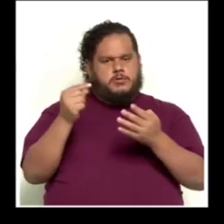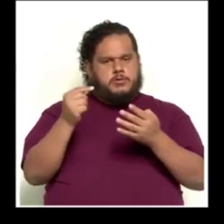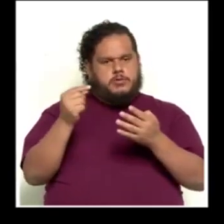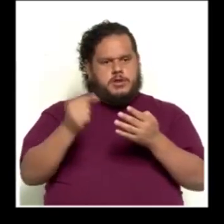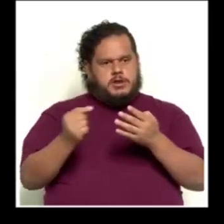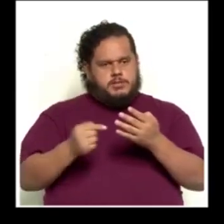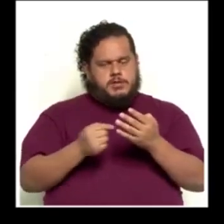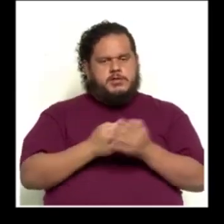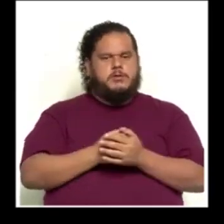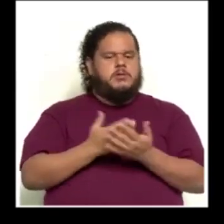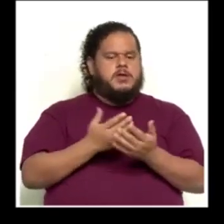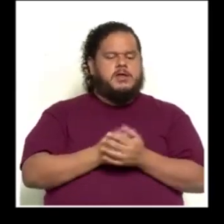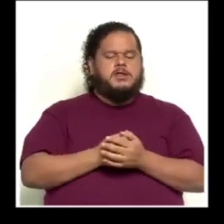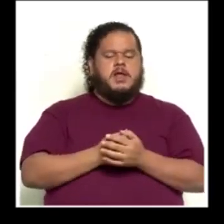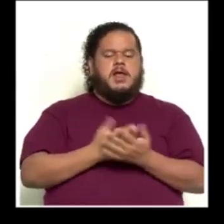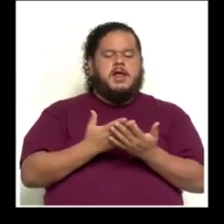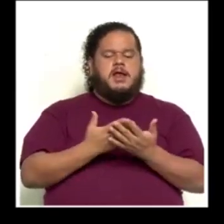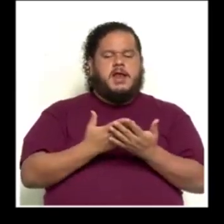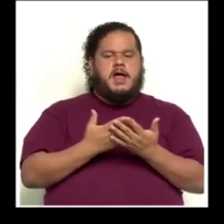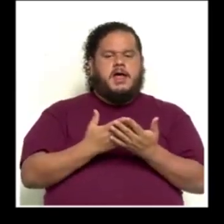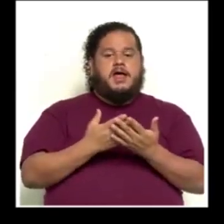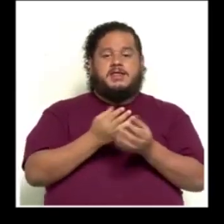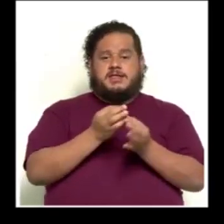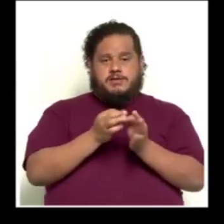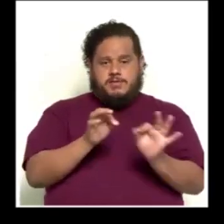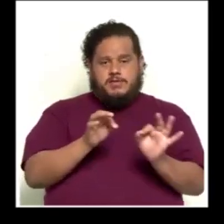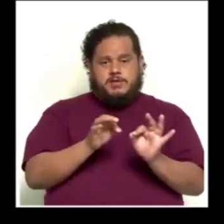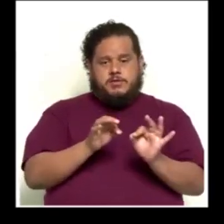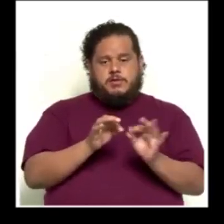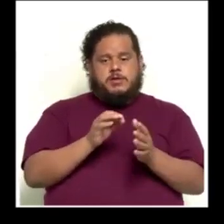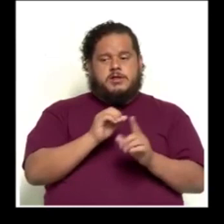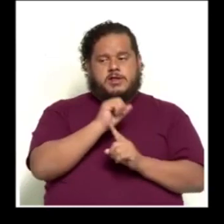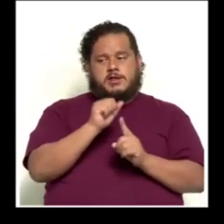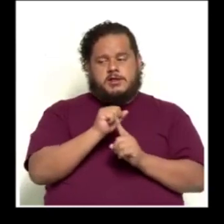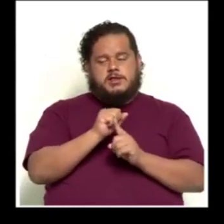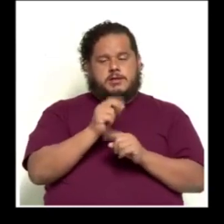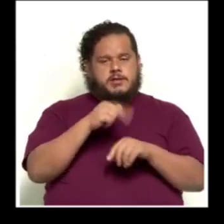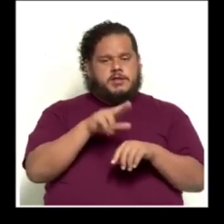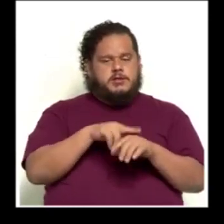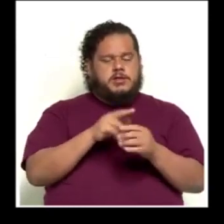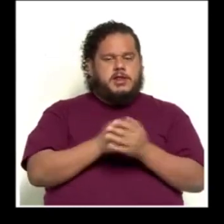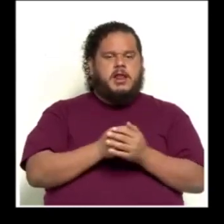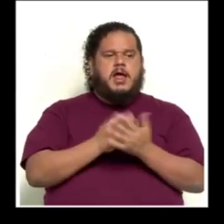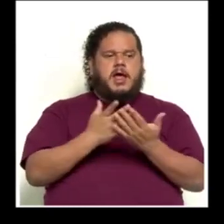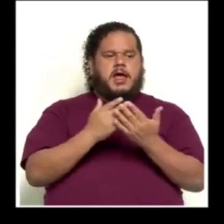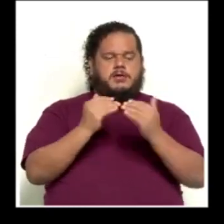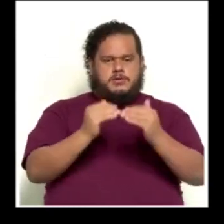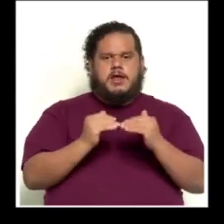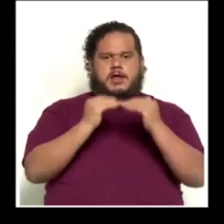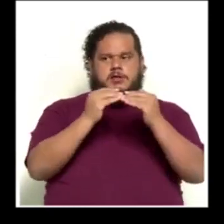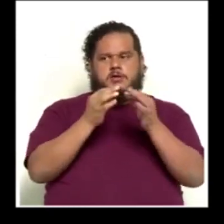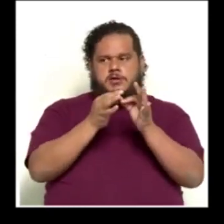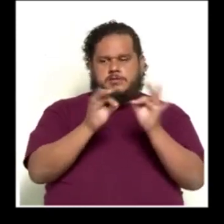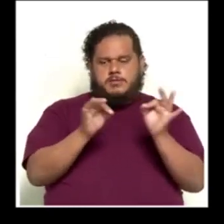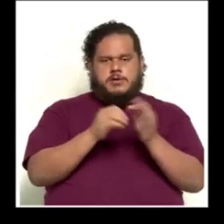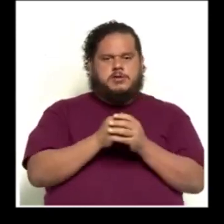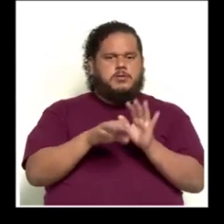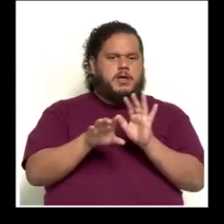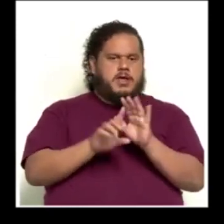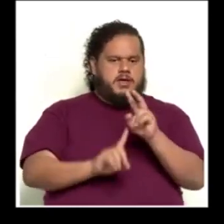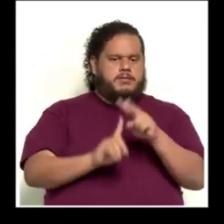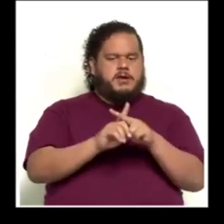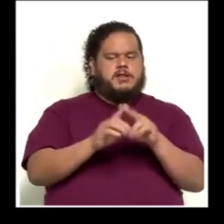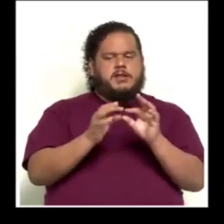la sobresimplificación de los problemas nacionales, ¿verdad? Hay una sobresimplificación, entonces por ahí aparecen las frases